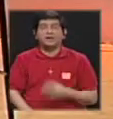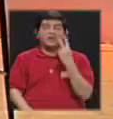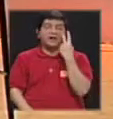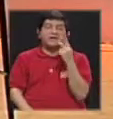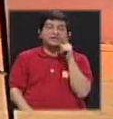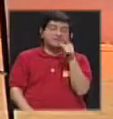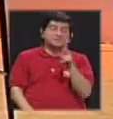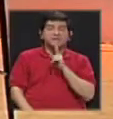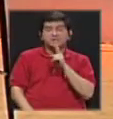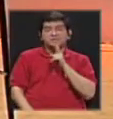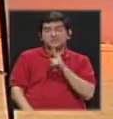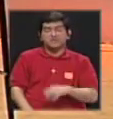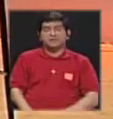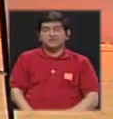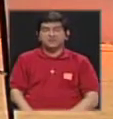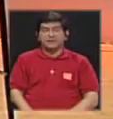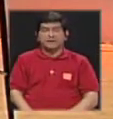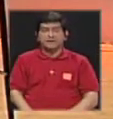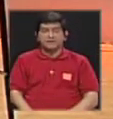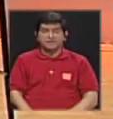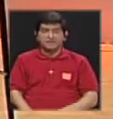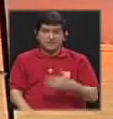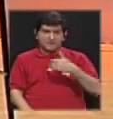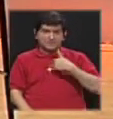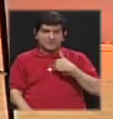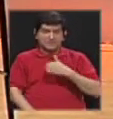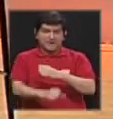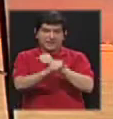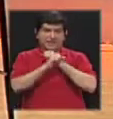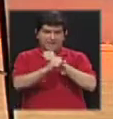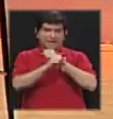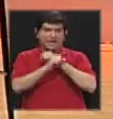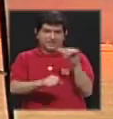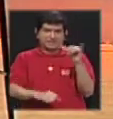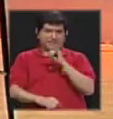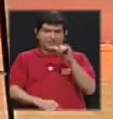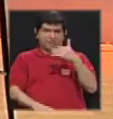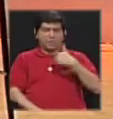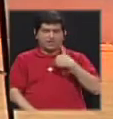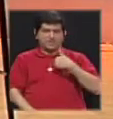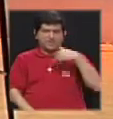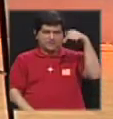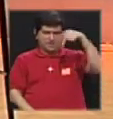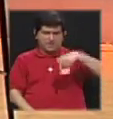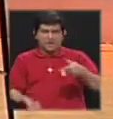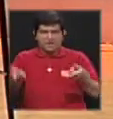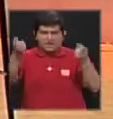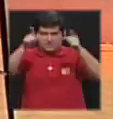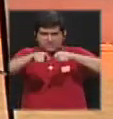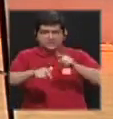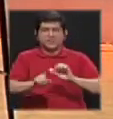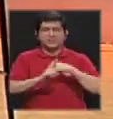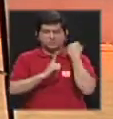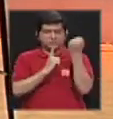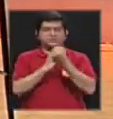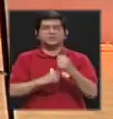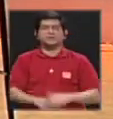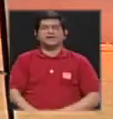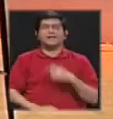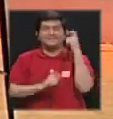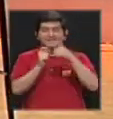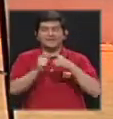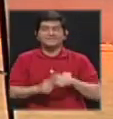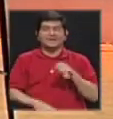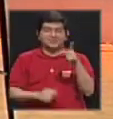si a ellos realmente les están cubriendo y les están dando las garantías que ofrece nuestra sociedad. Precisamente